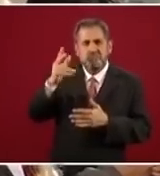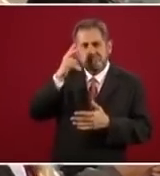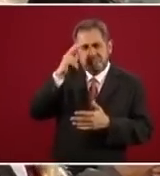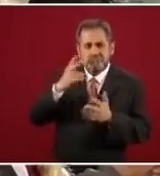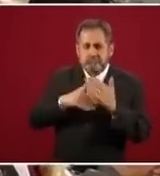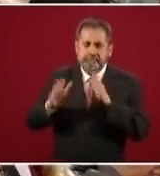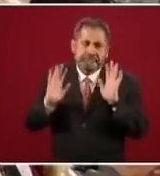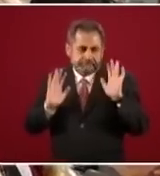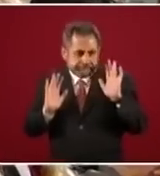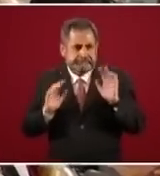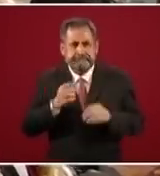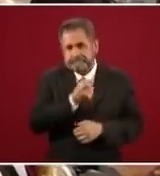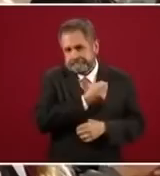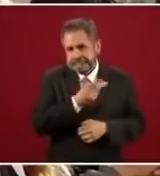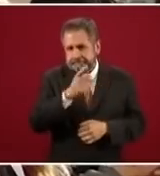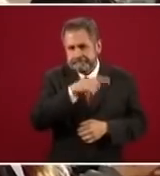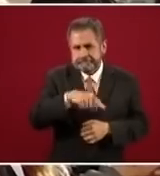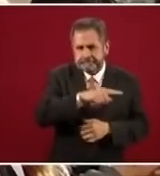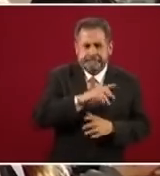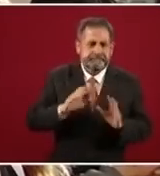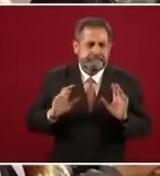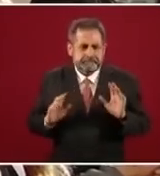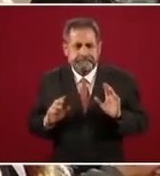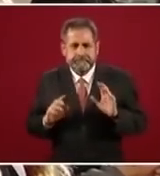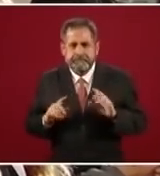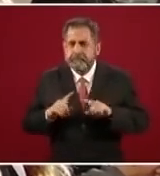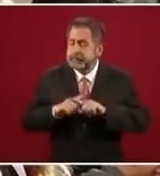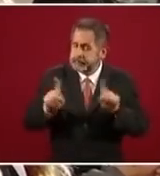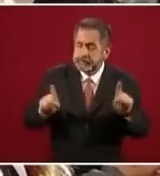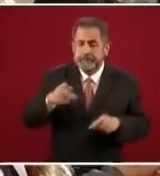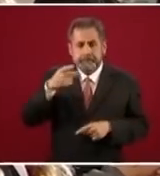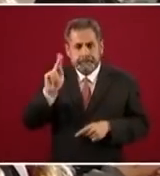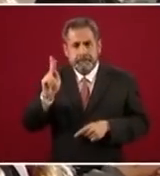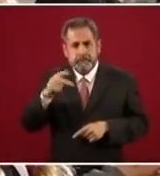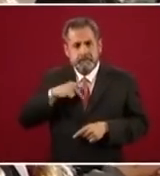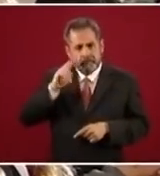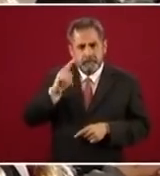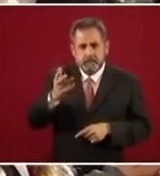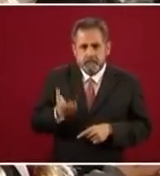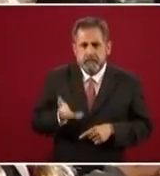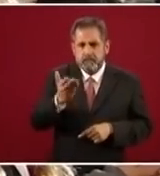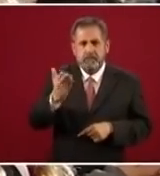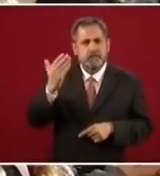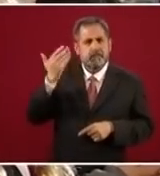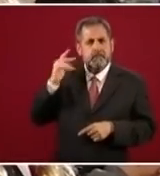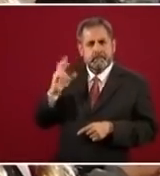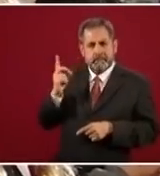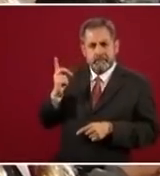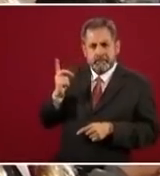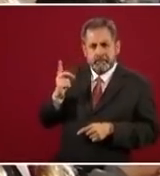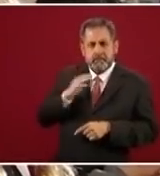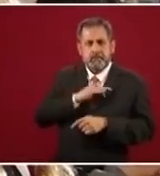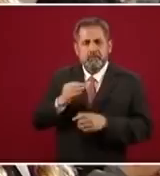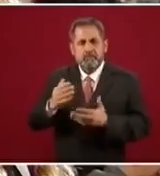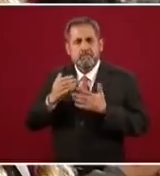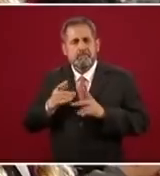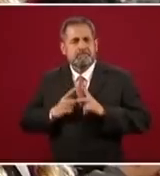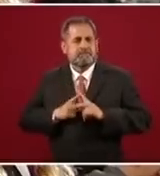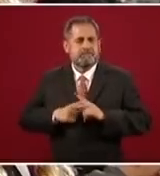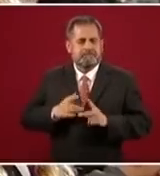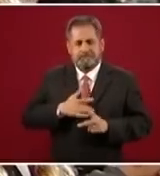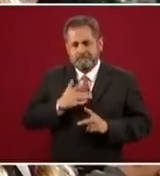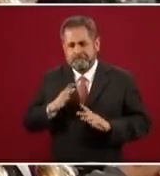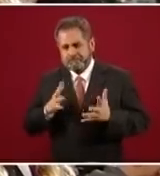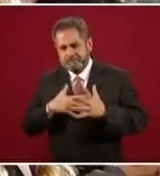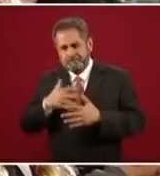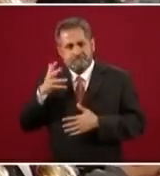se establecieron en los criterios generales de política económica. Sin embargo, yo le pedía en diciembre pasado que me hiciera un pronóstico, señor